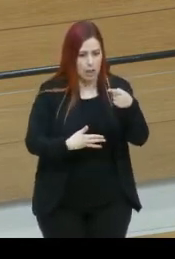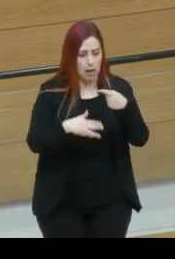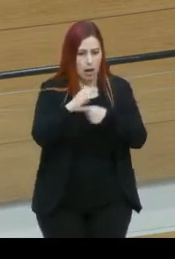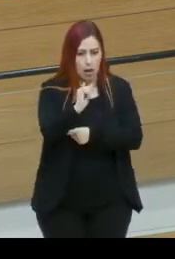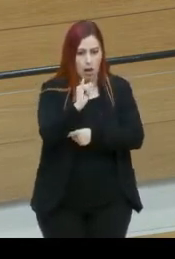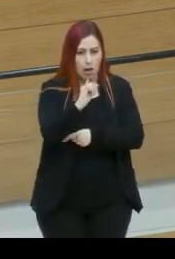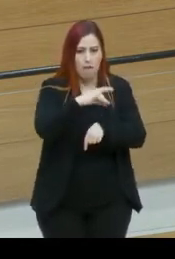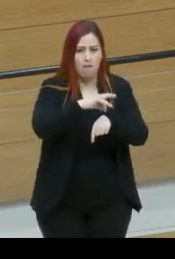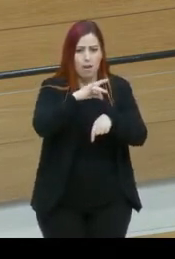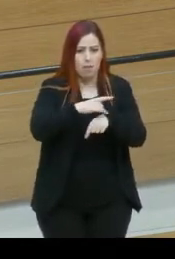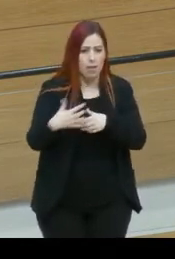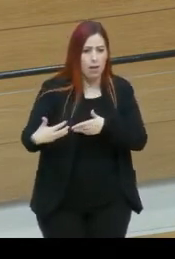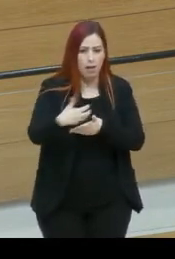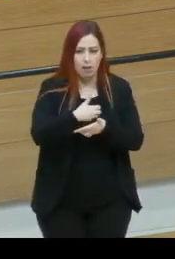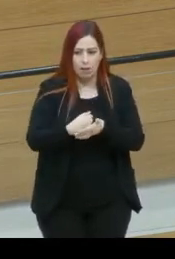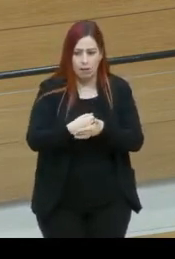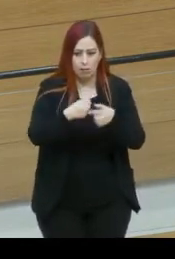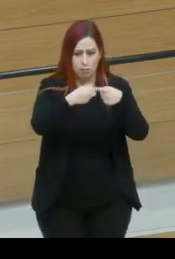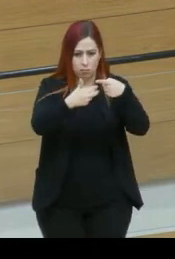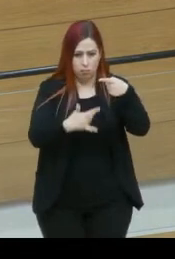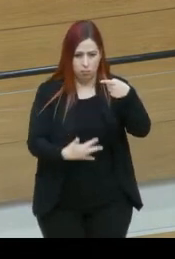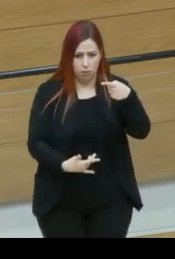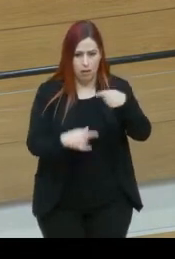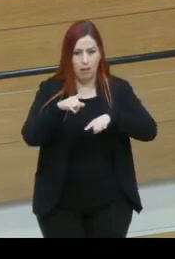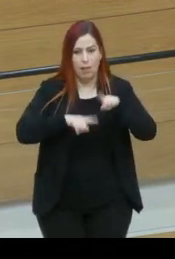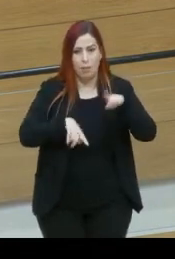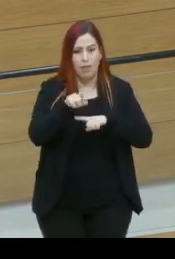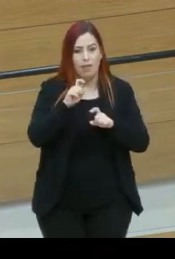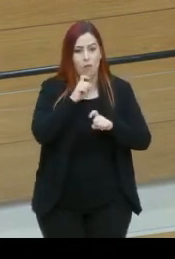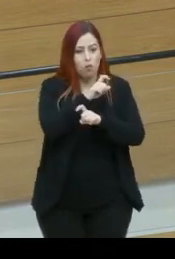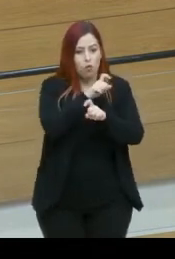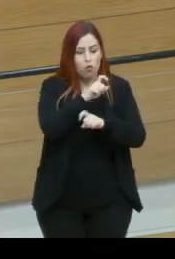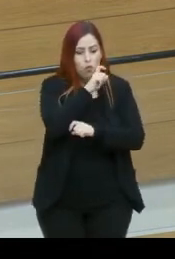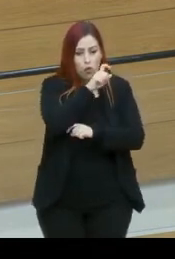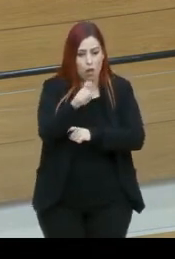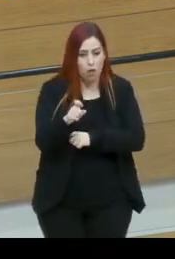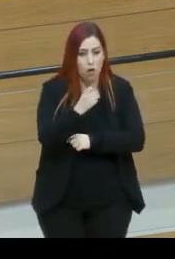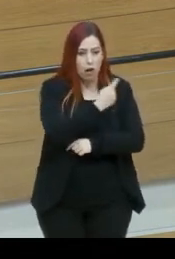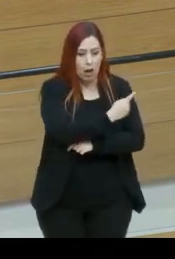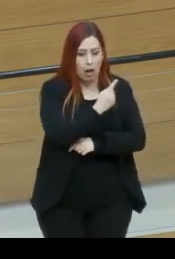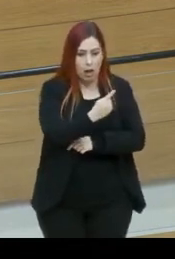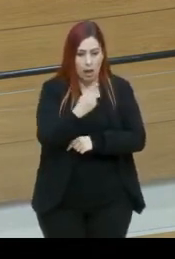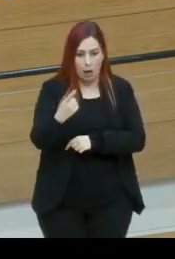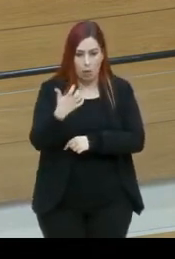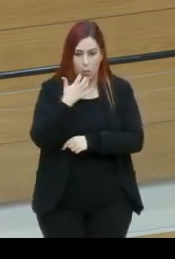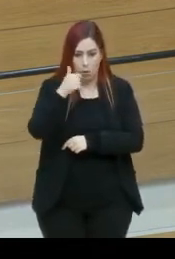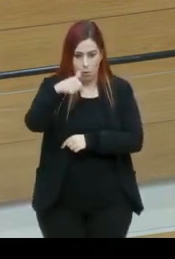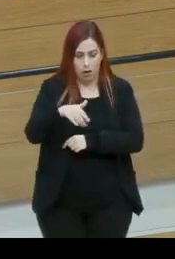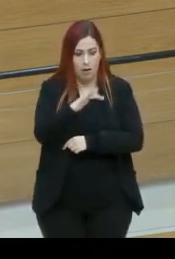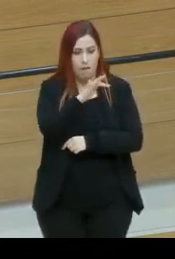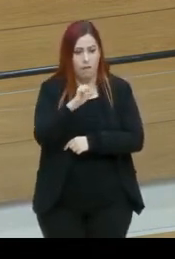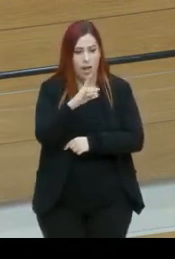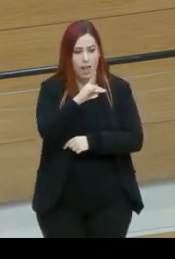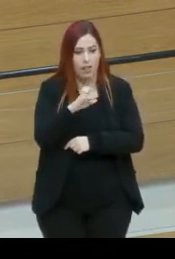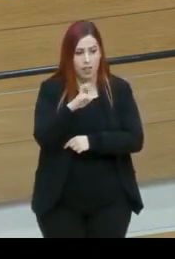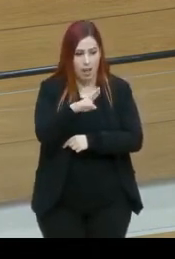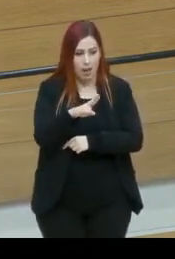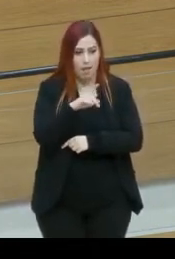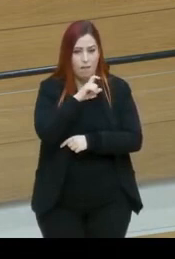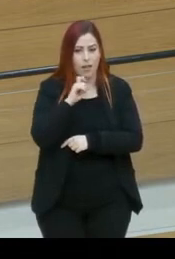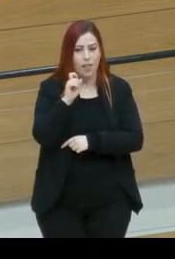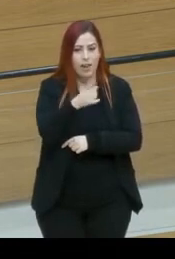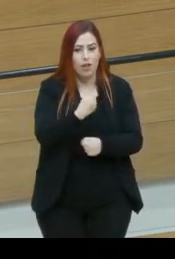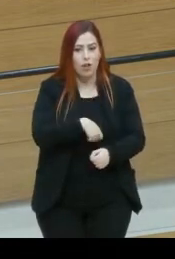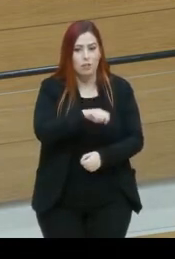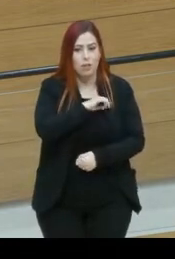todas las enfermedades. Ya cada fundación, como he mostrado en las últimas diapositivas, por ejemplo aquí FEDER, la Federación Española